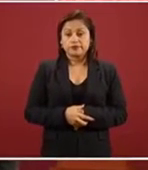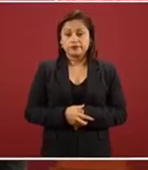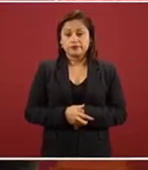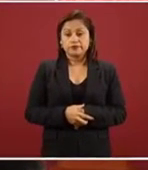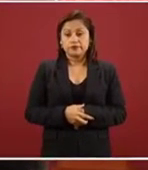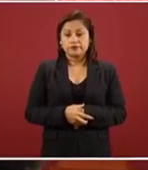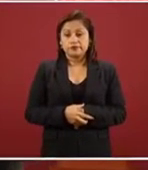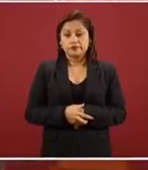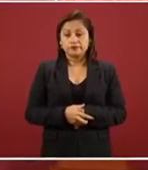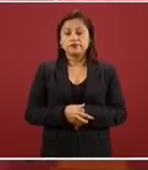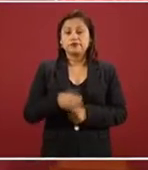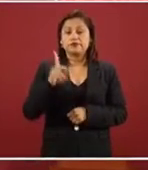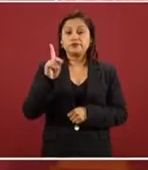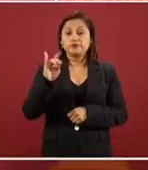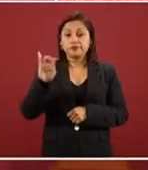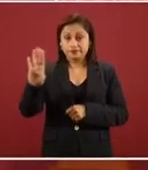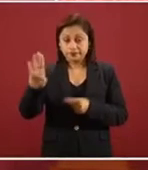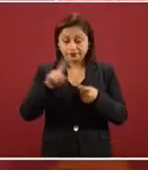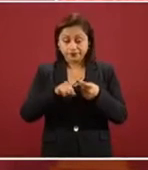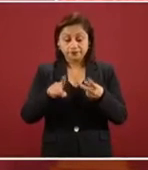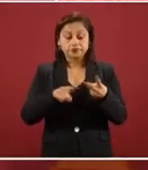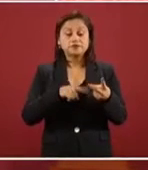Con Calderón